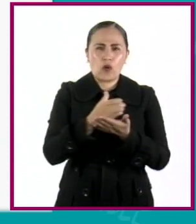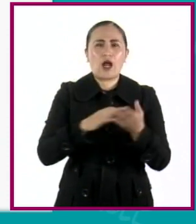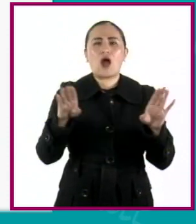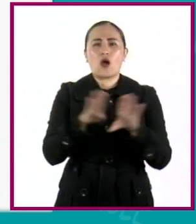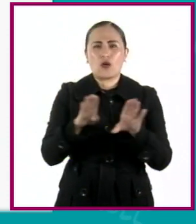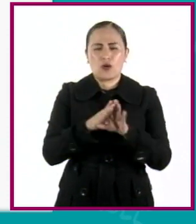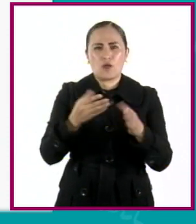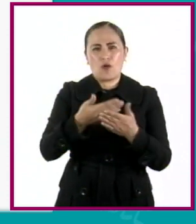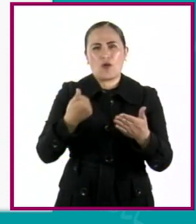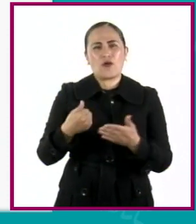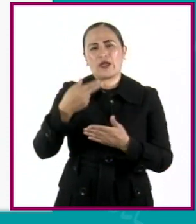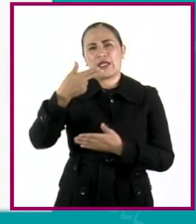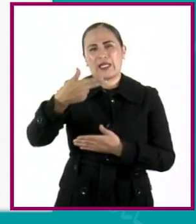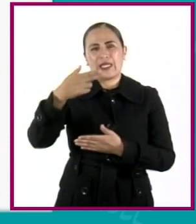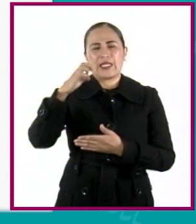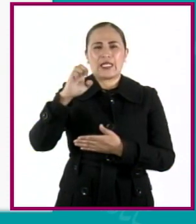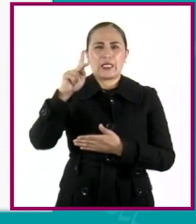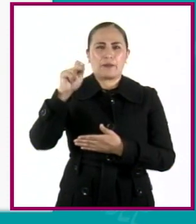por hepatitis C.